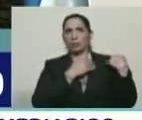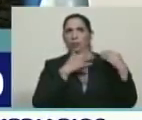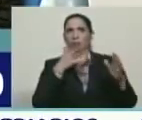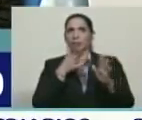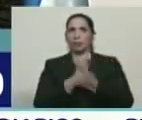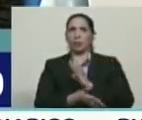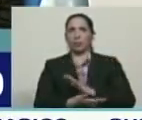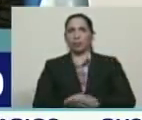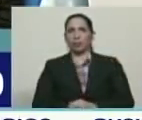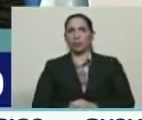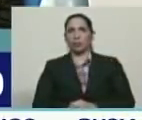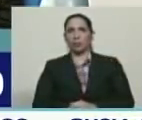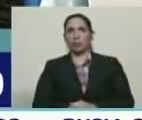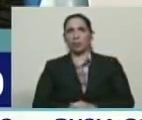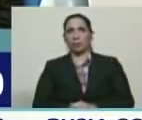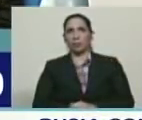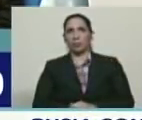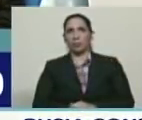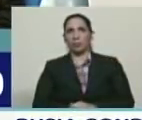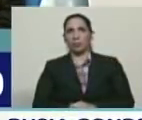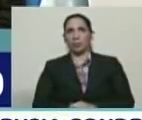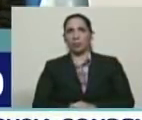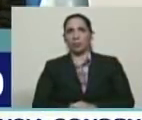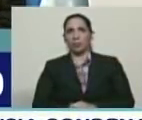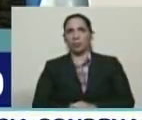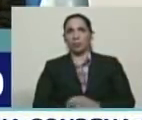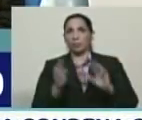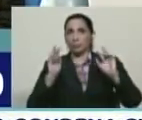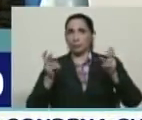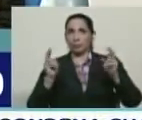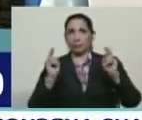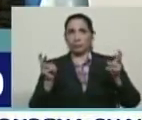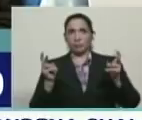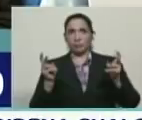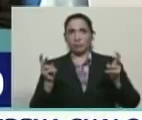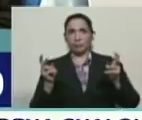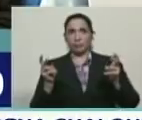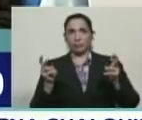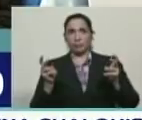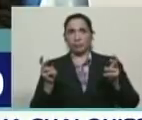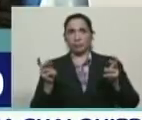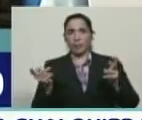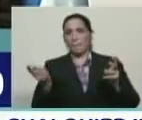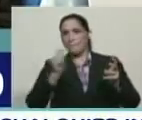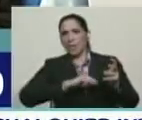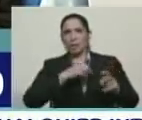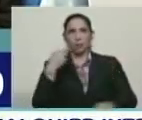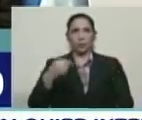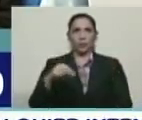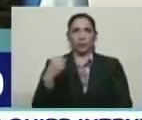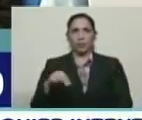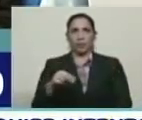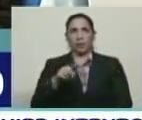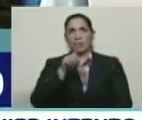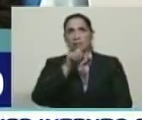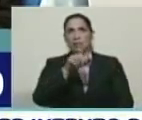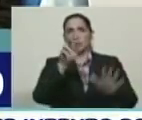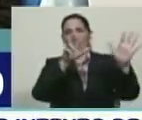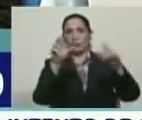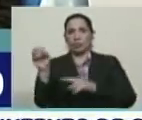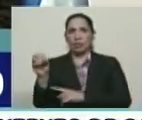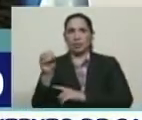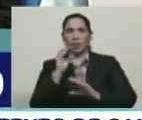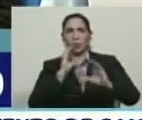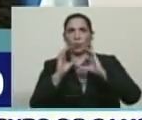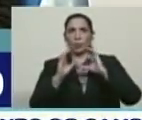de victimización. En este sentido, se han llevado a cabo, hasta el mes de noviembre, 180